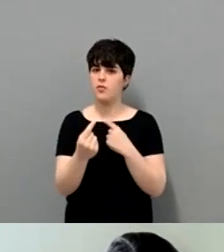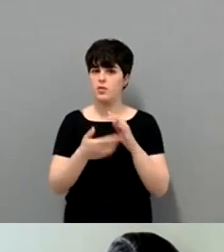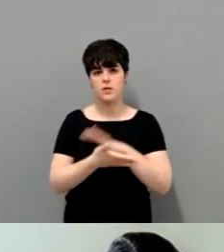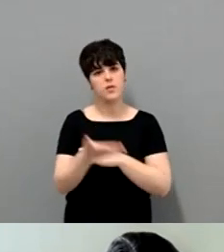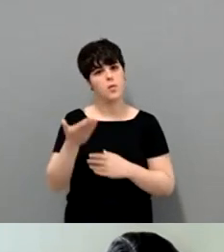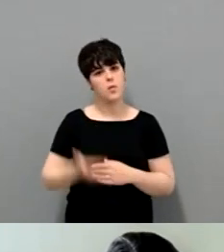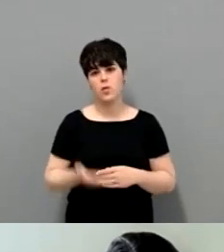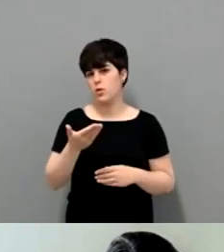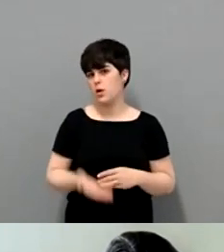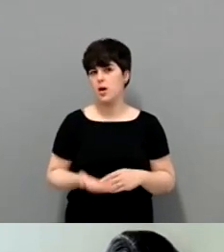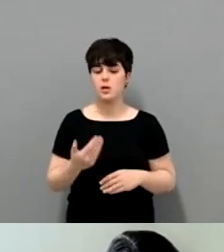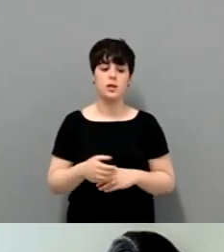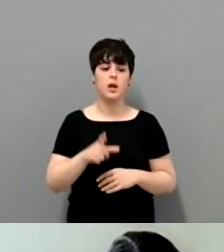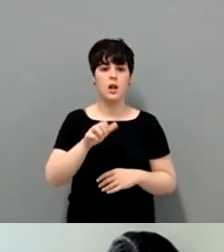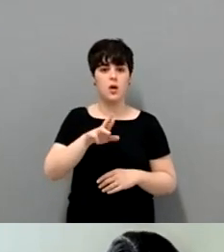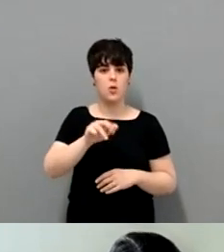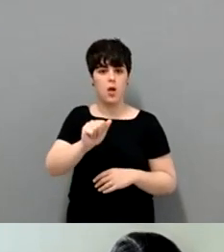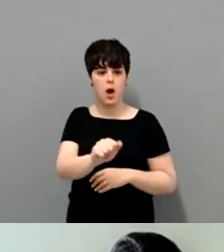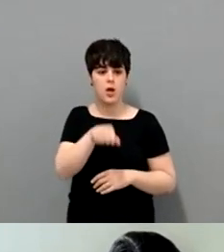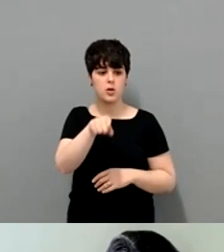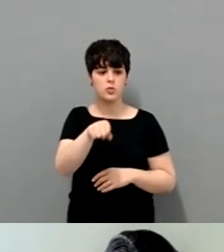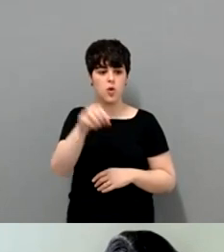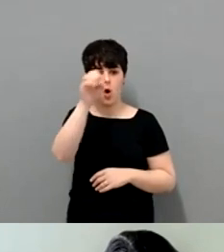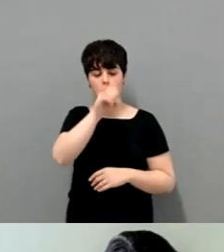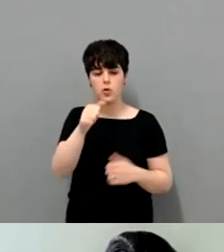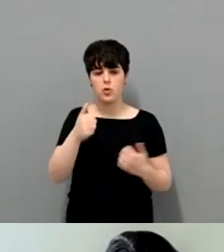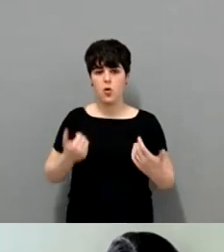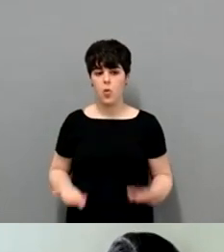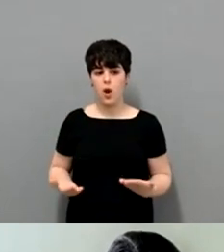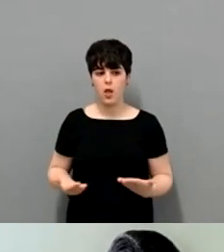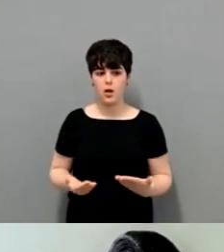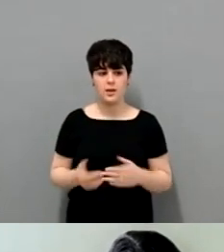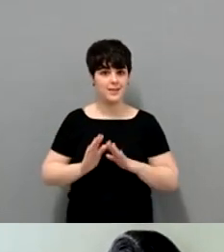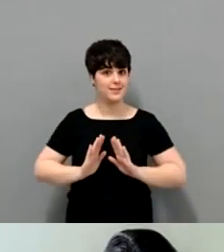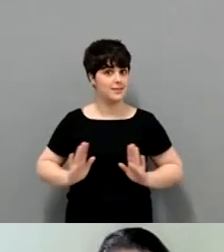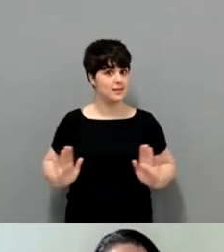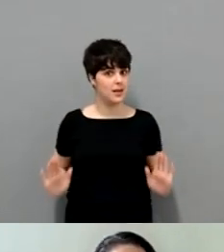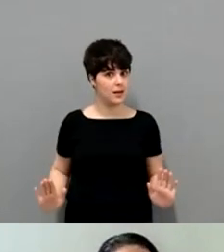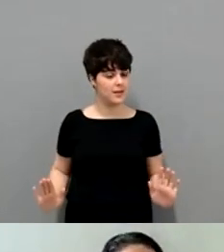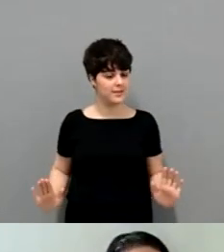importante. Laura, ¿cuál es tu postura? Y ya.